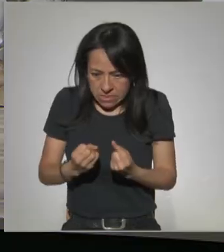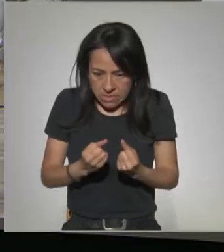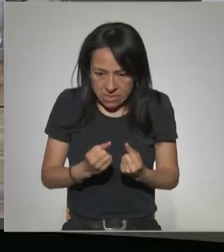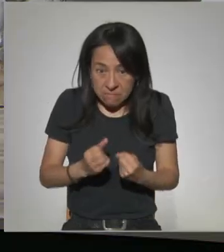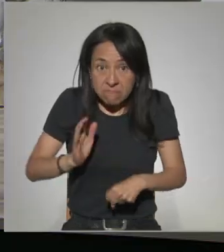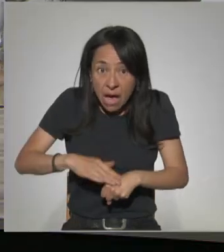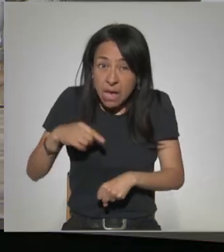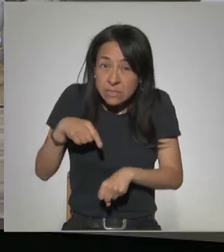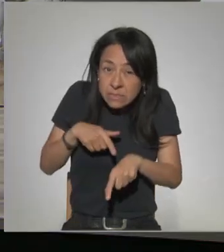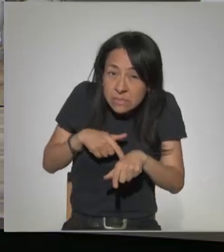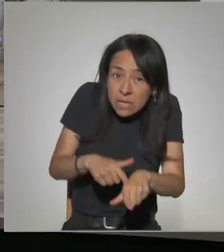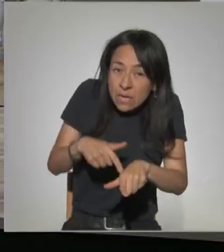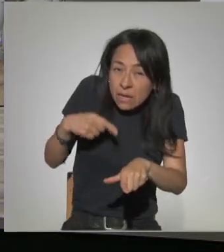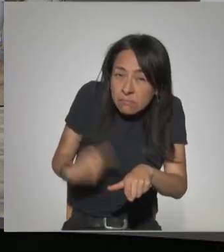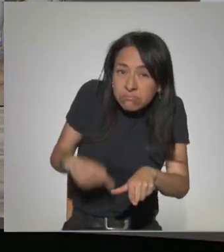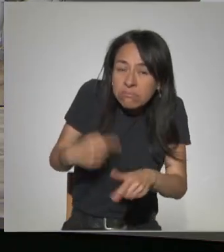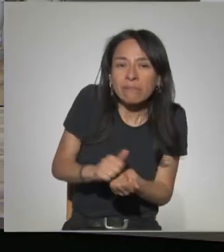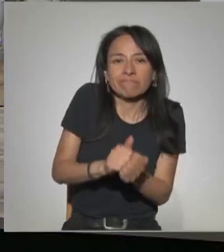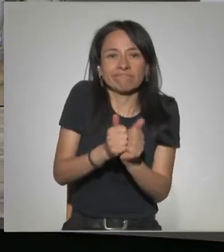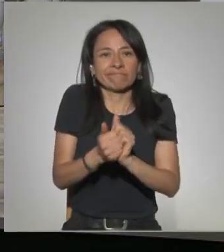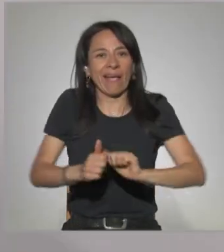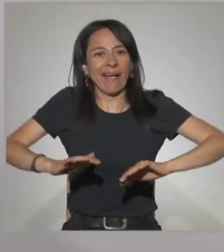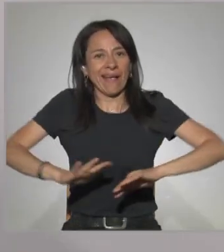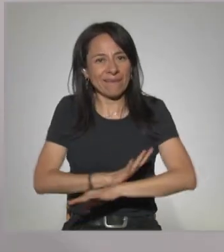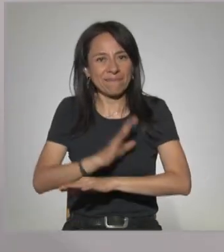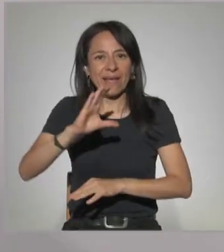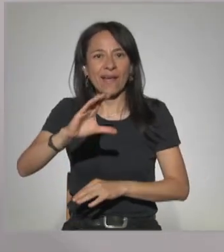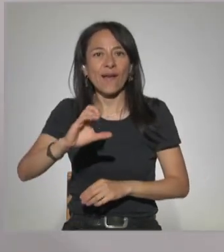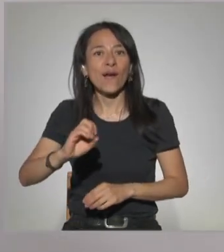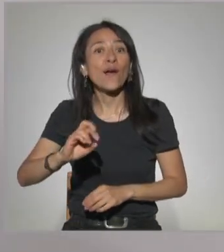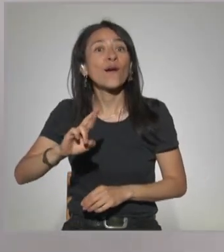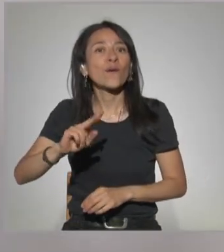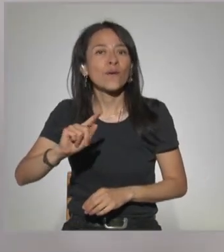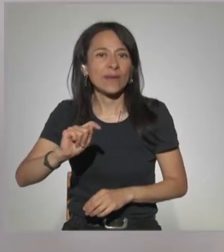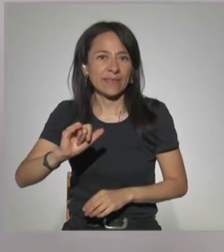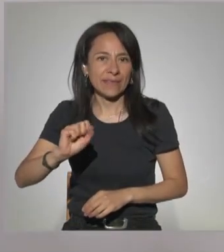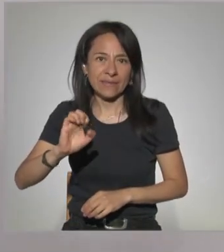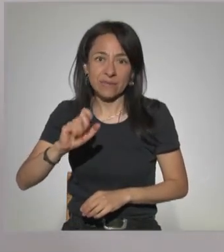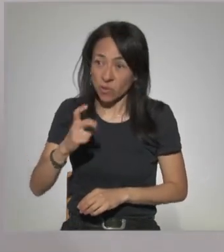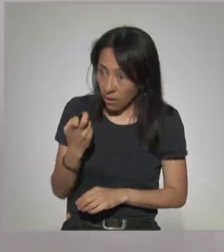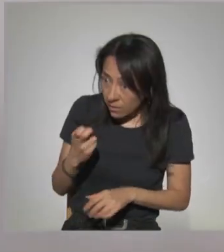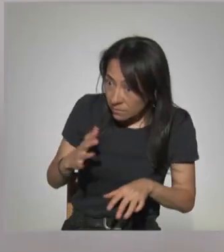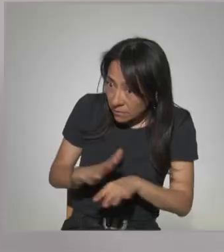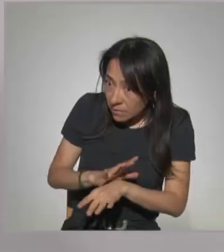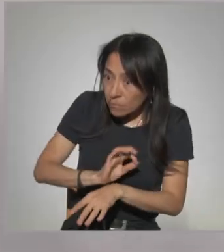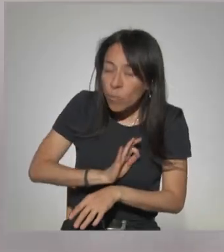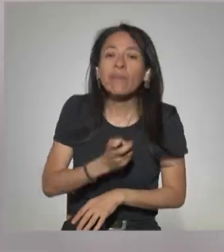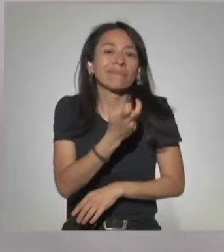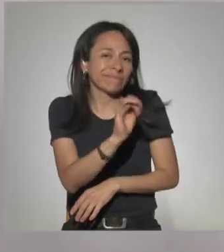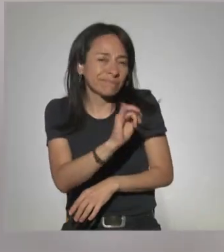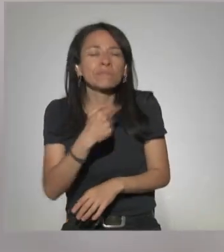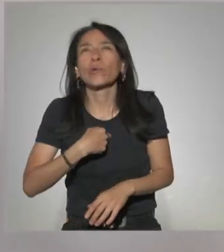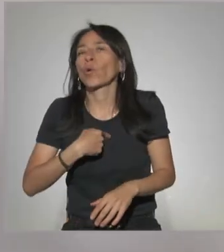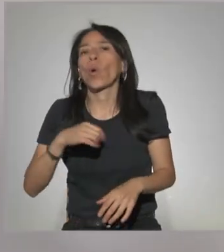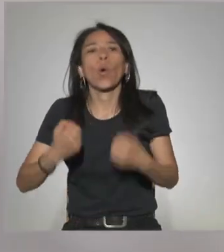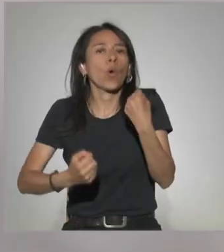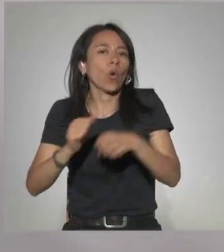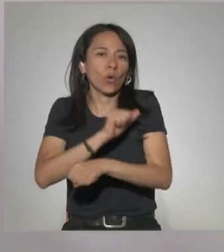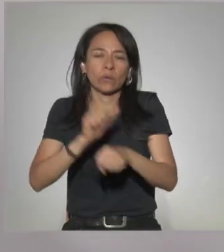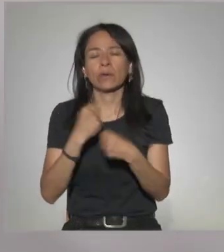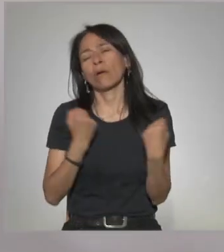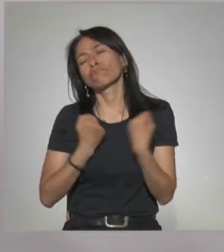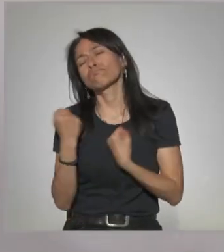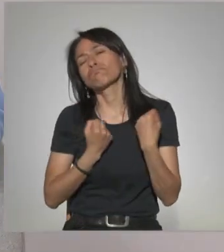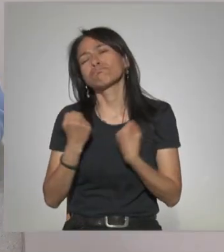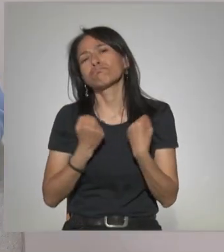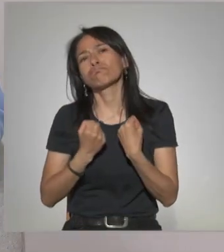está sostenida. El problema es, en estas circunstancias, voy manejando, se atraviesa un niño y tengo que